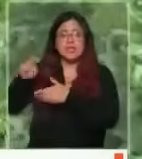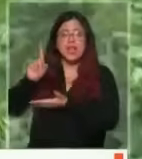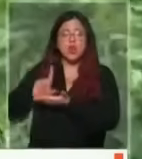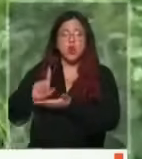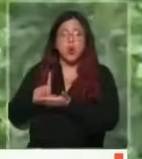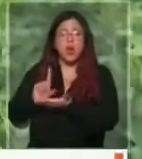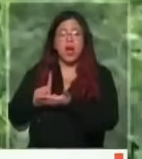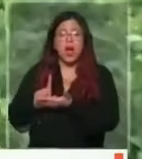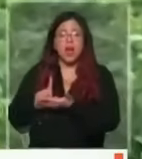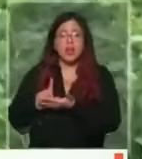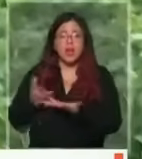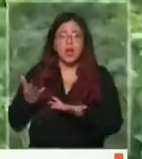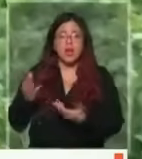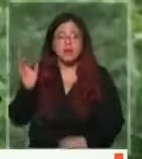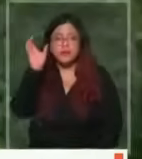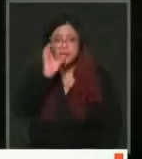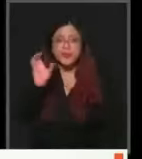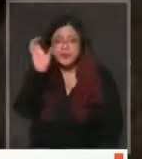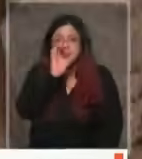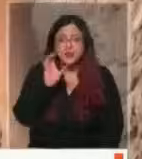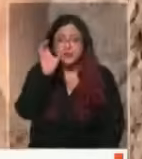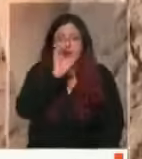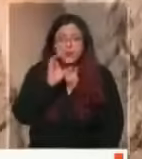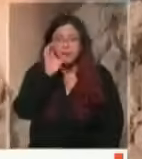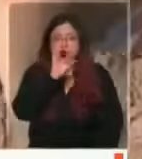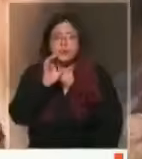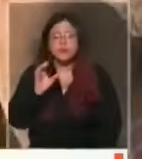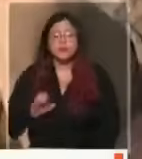principal sitio de búsqueda dentro de esta investigación.